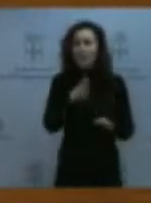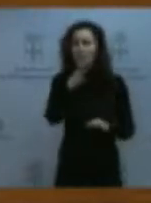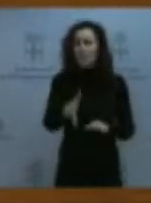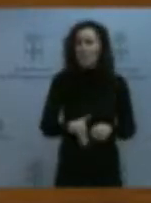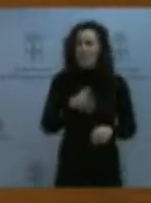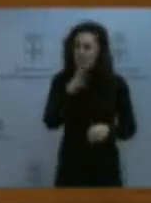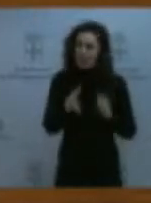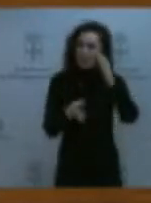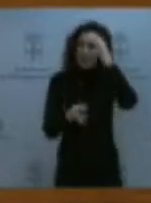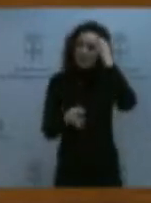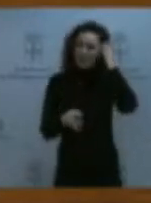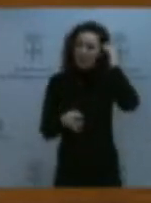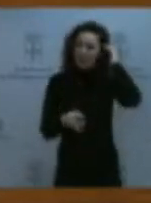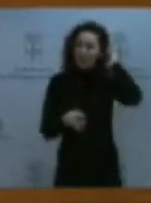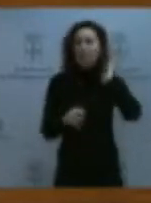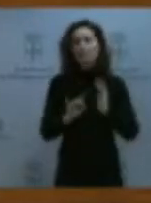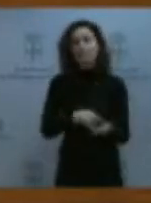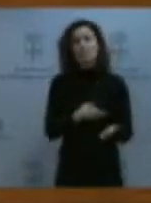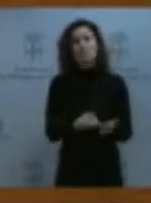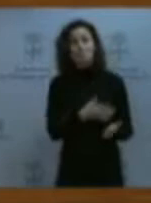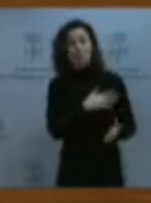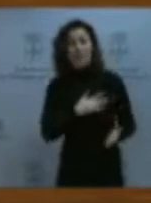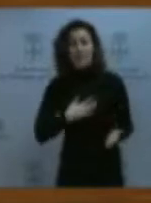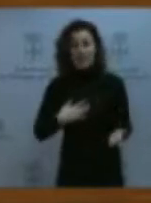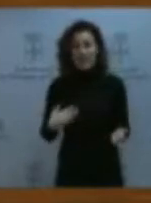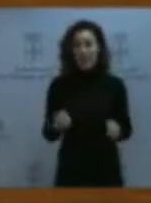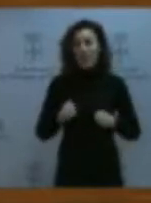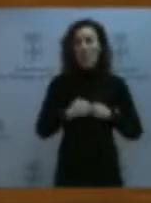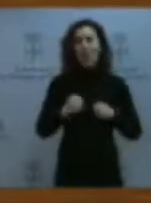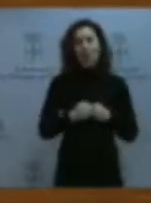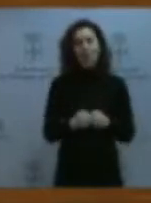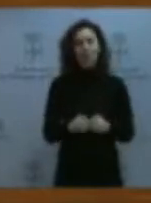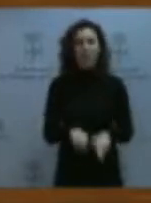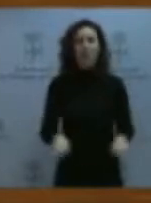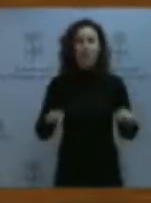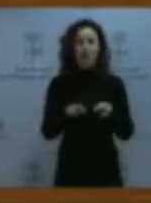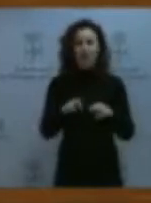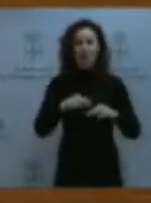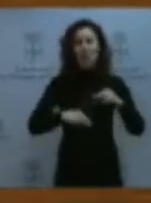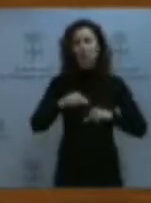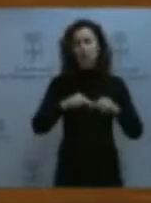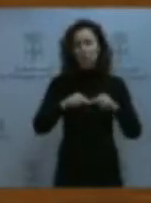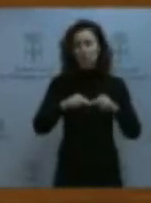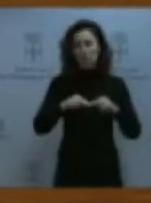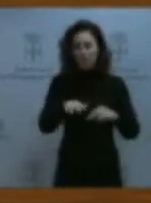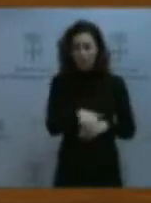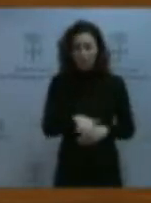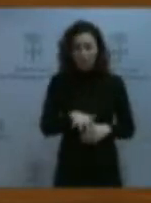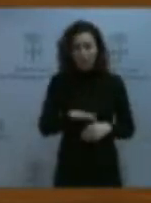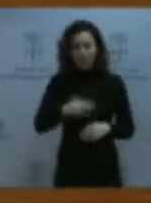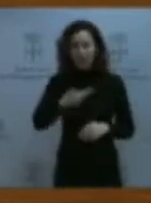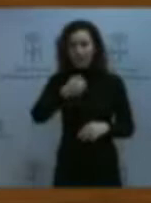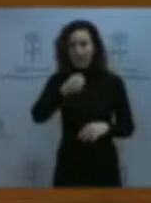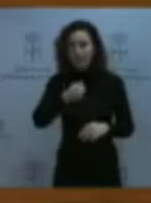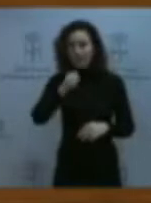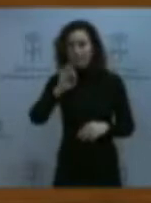proyecto. Hormigón armado para reconstruir la plaza del Chao San Martín. Un extremo que el propio consejero niega en esta Cámara haciendo referencia a que